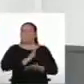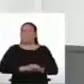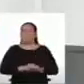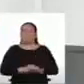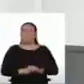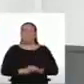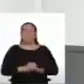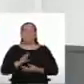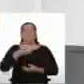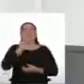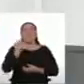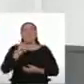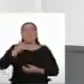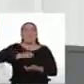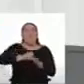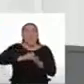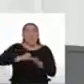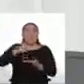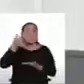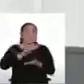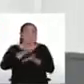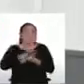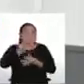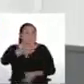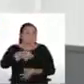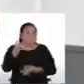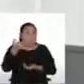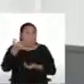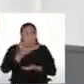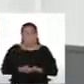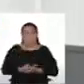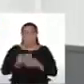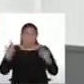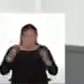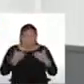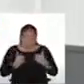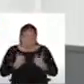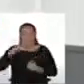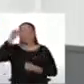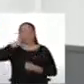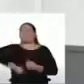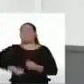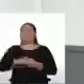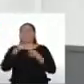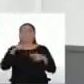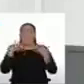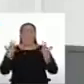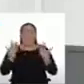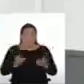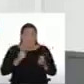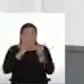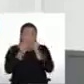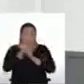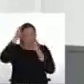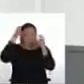siempre nuestro lápiz, papel y cuaderno. ¿Lo tienen? ¡Excelente! ¿Listos para convertirse en congresistas del